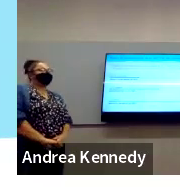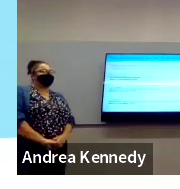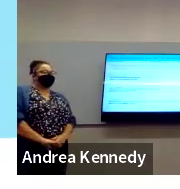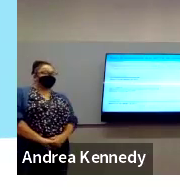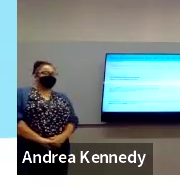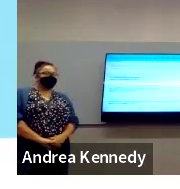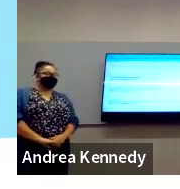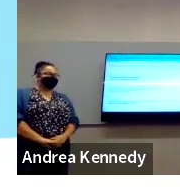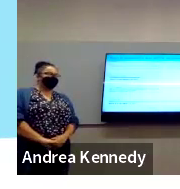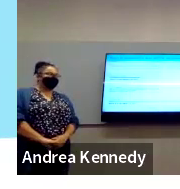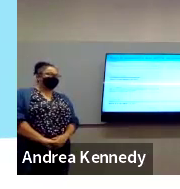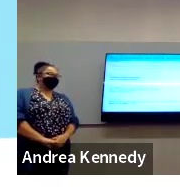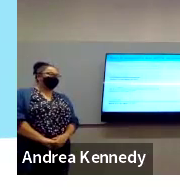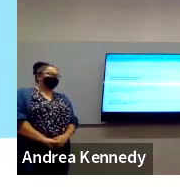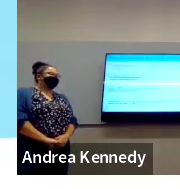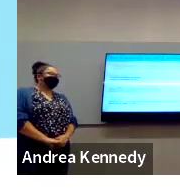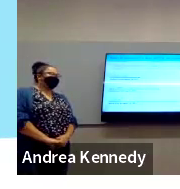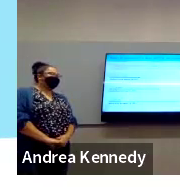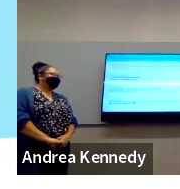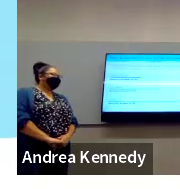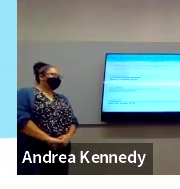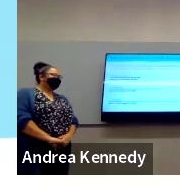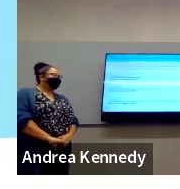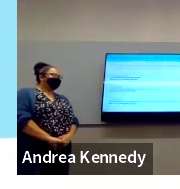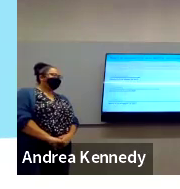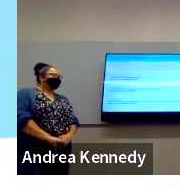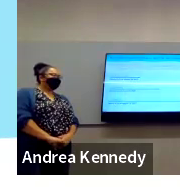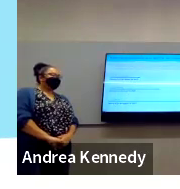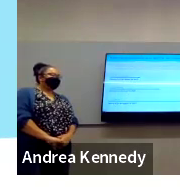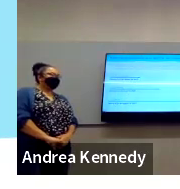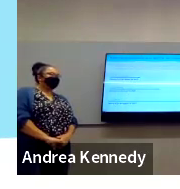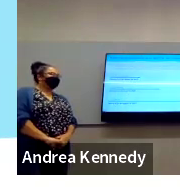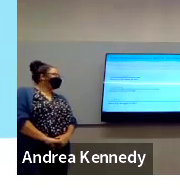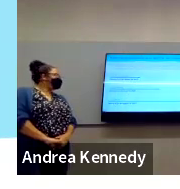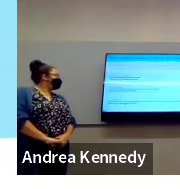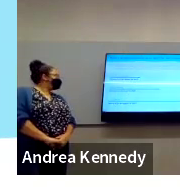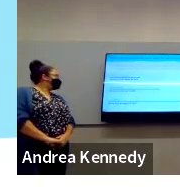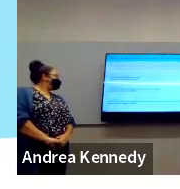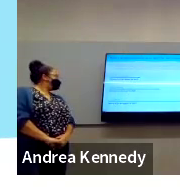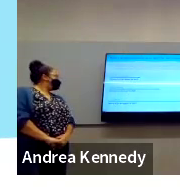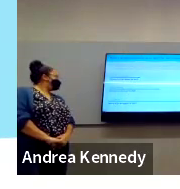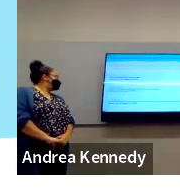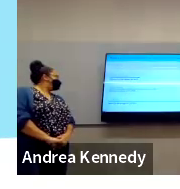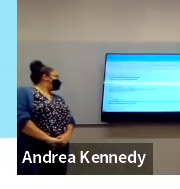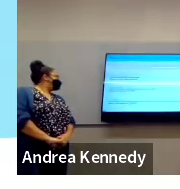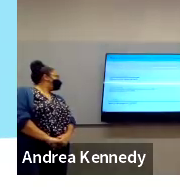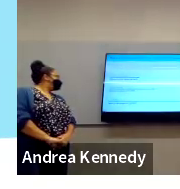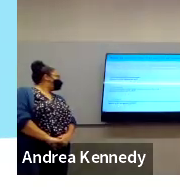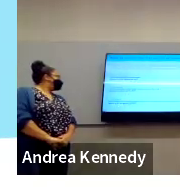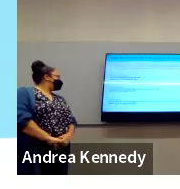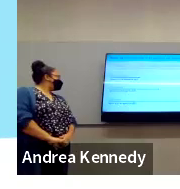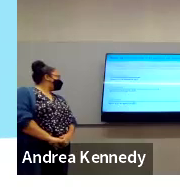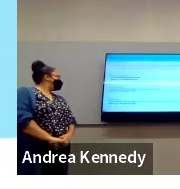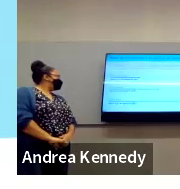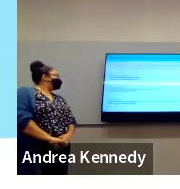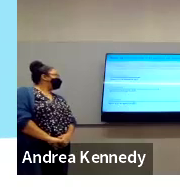Para las unidades de 6 a 20 unidades, el 31 de mayo de 2025. Y las unidades que tienen 1